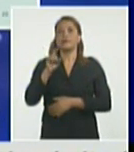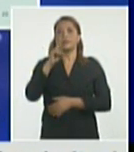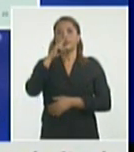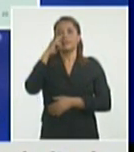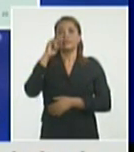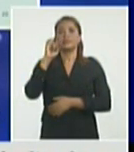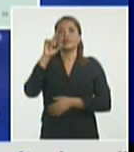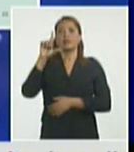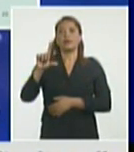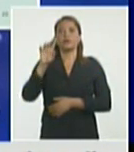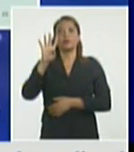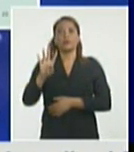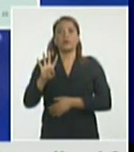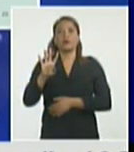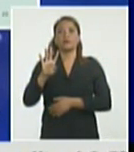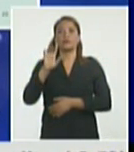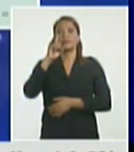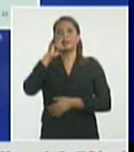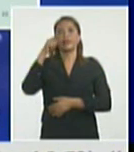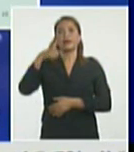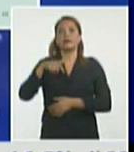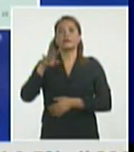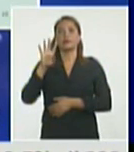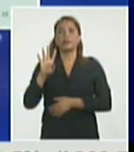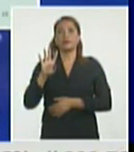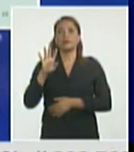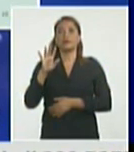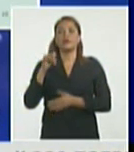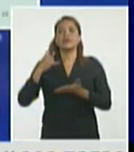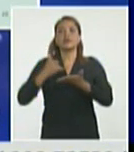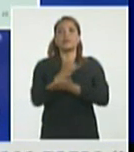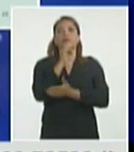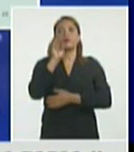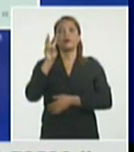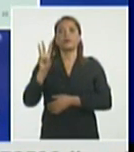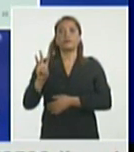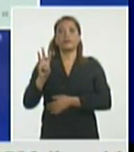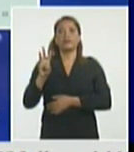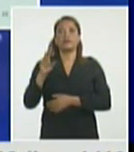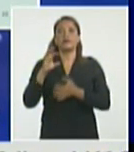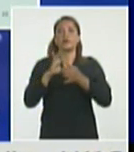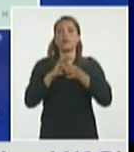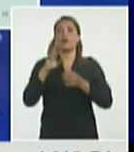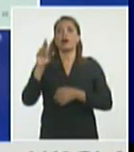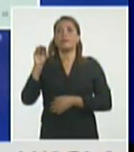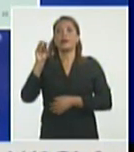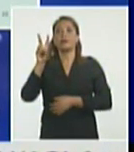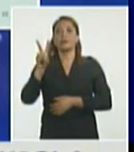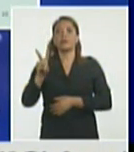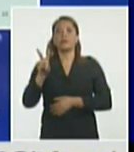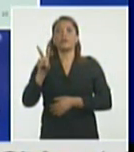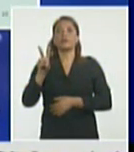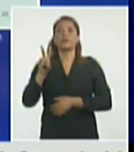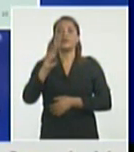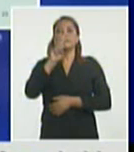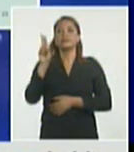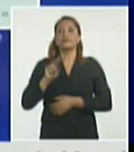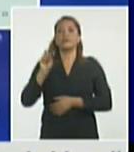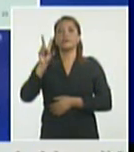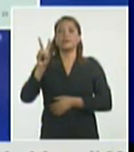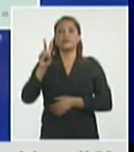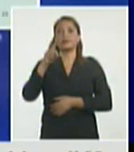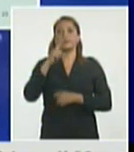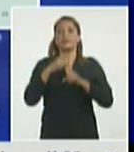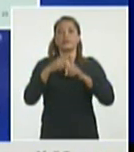uno, Himaguayú 3, Guaymaro y Sibanicú con 2 cada uno y Santa Cruz del Sur un caso en el día de